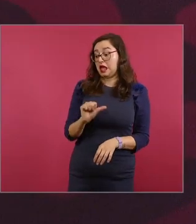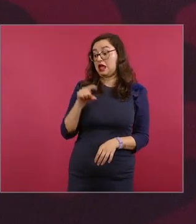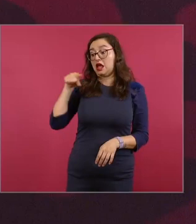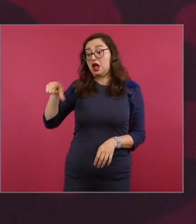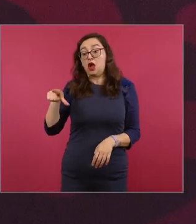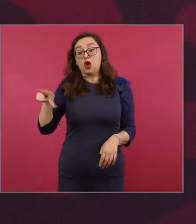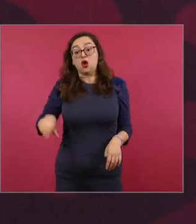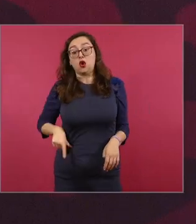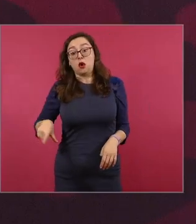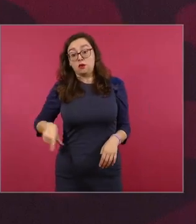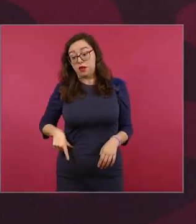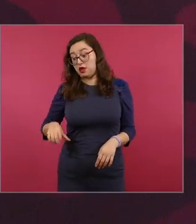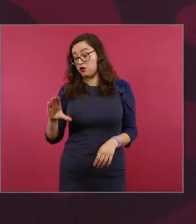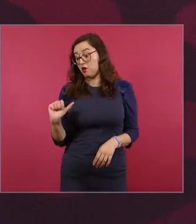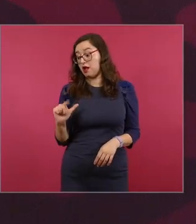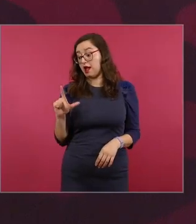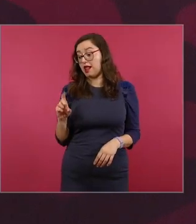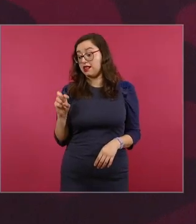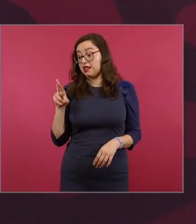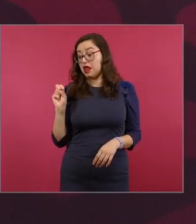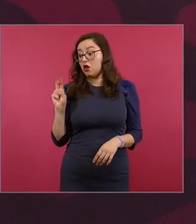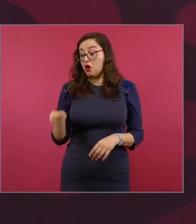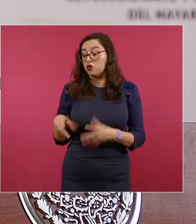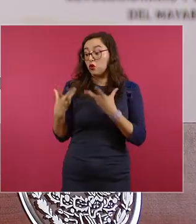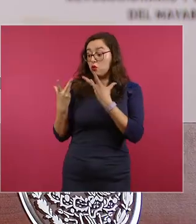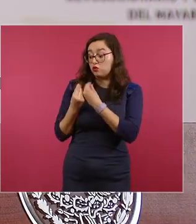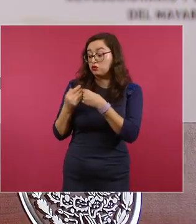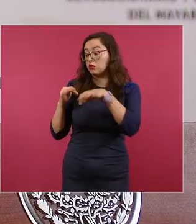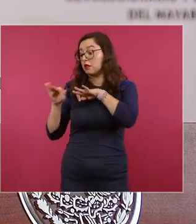con el gobierno mexicano,